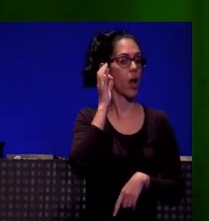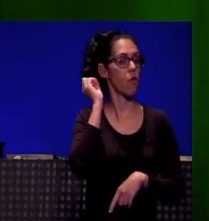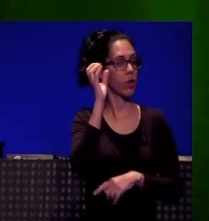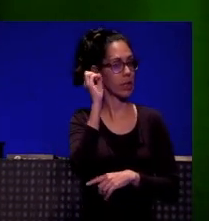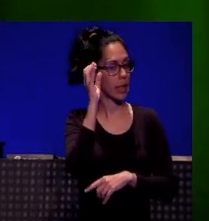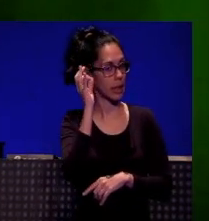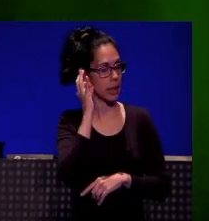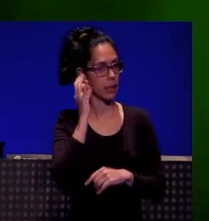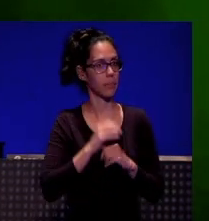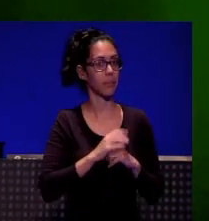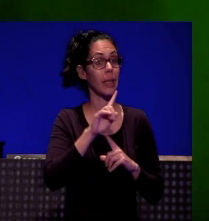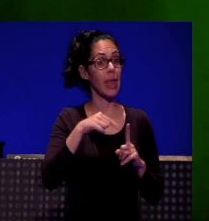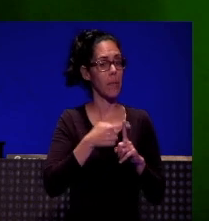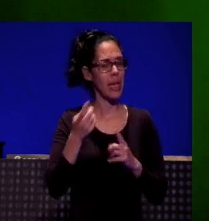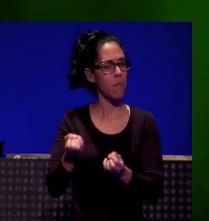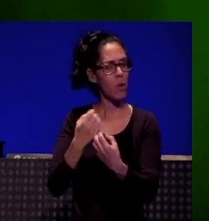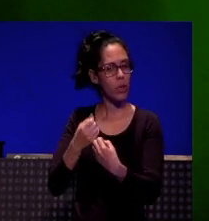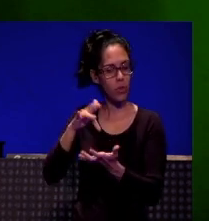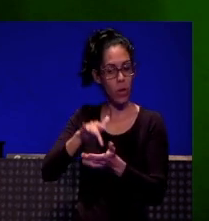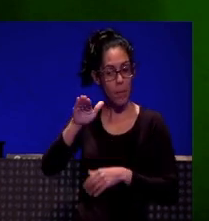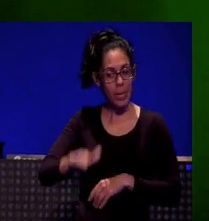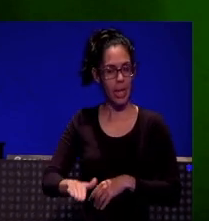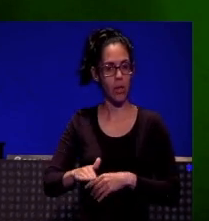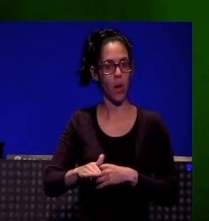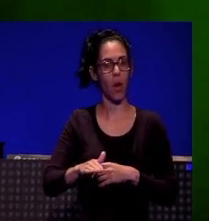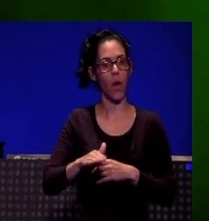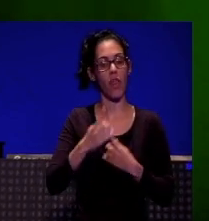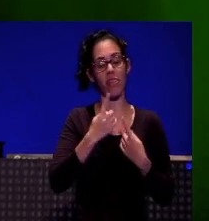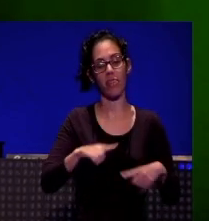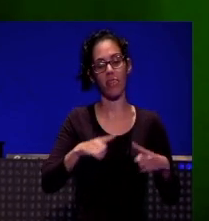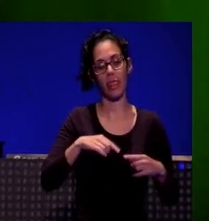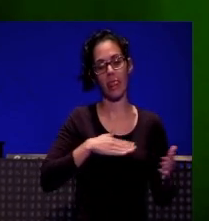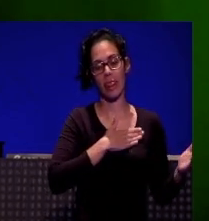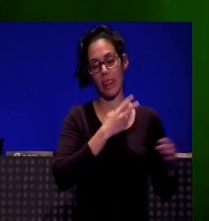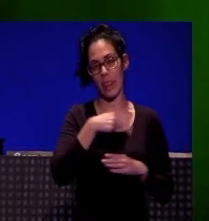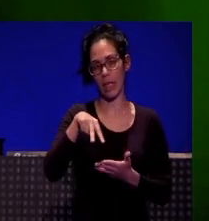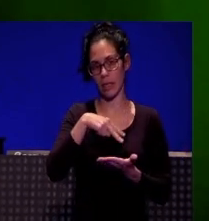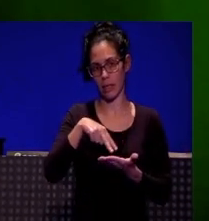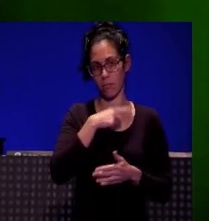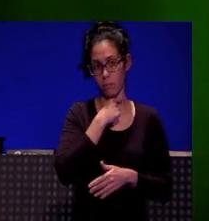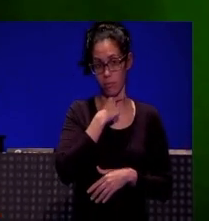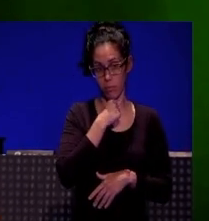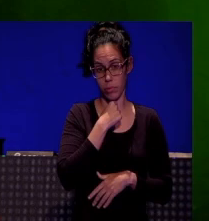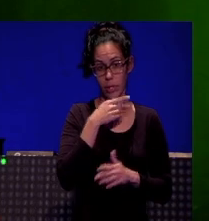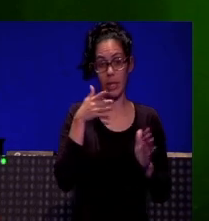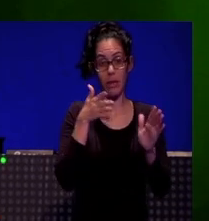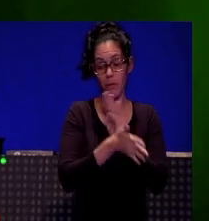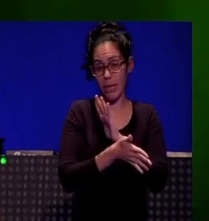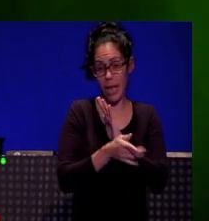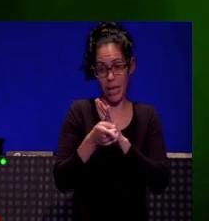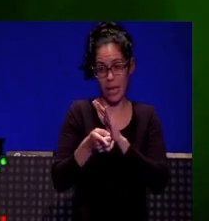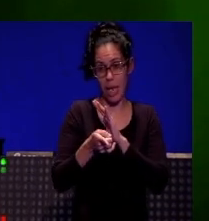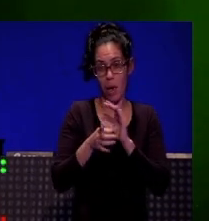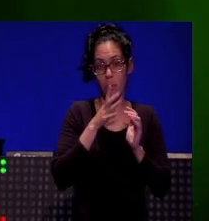me ha confesado también que de pequeñita le gustaba la danza y esto explica bien poco la cantidad de saltos profesionales